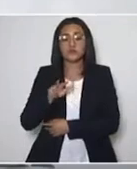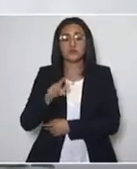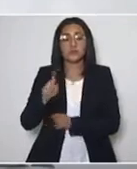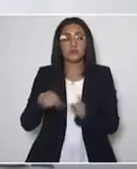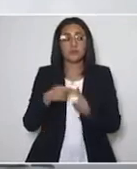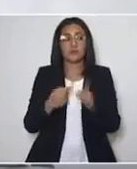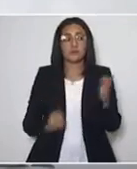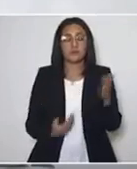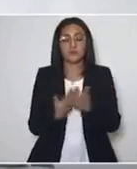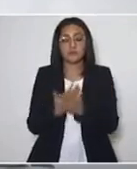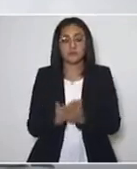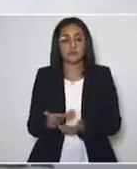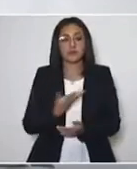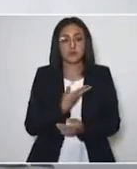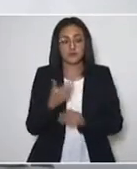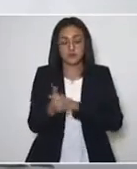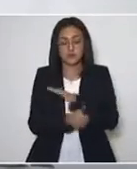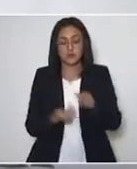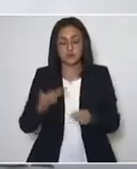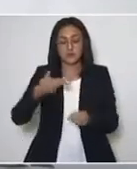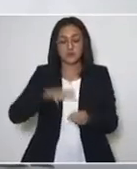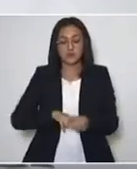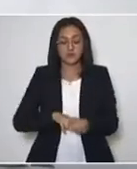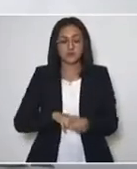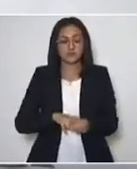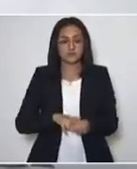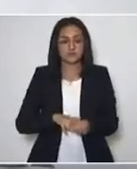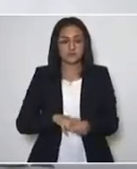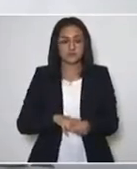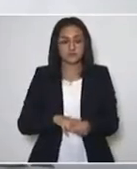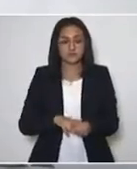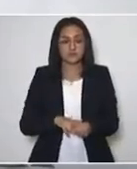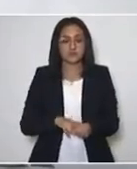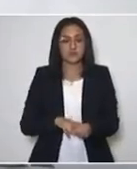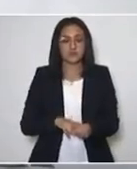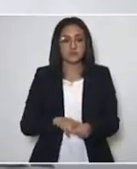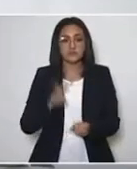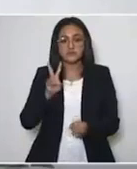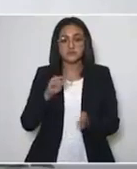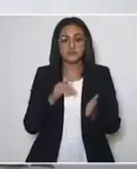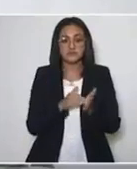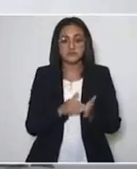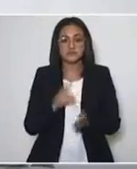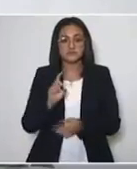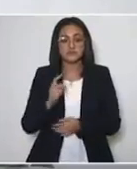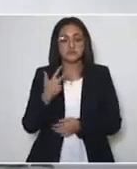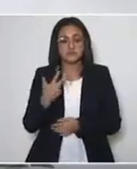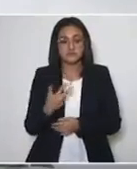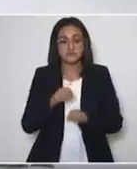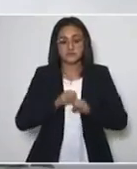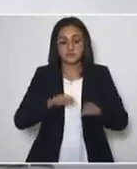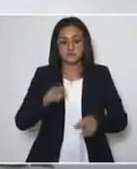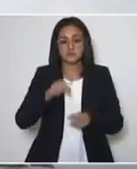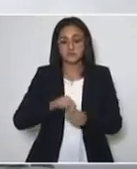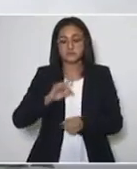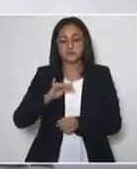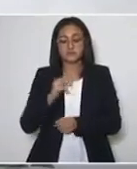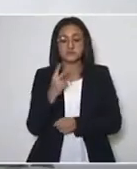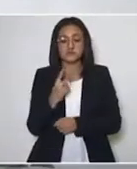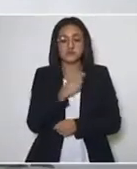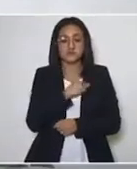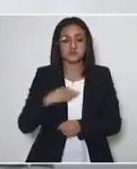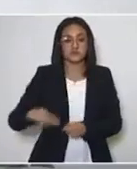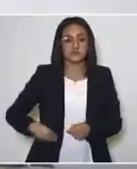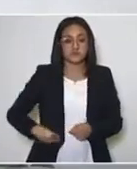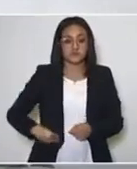nuevos casos. Tenemos casos activos, incluyendo ambulatorios y hospitalizados, 2,038 distribuidos en 52